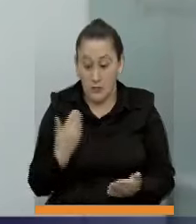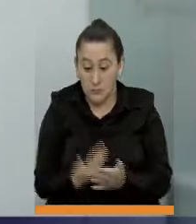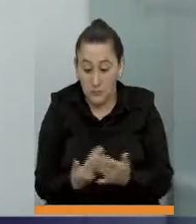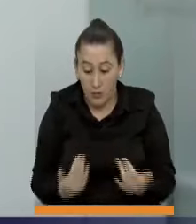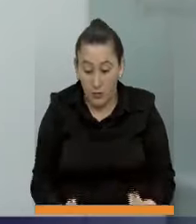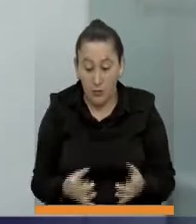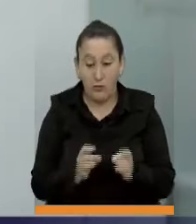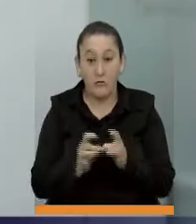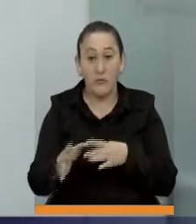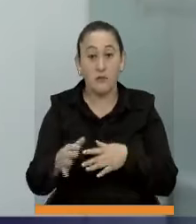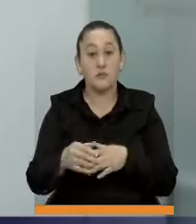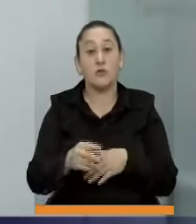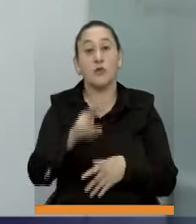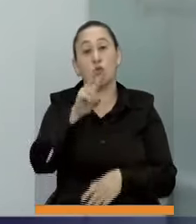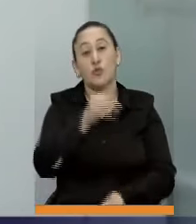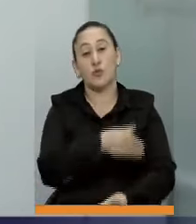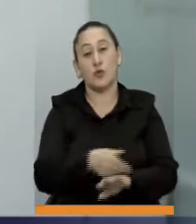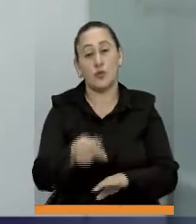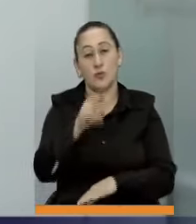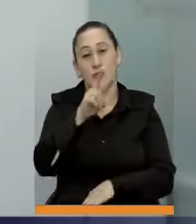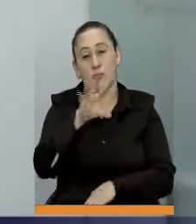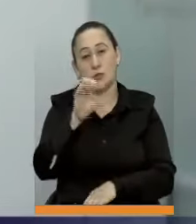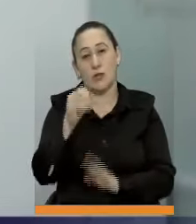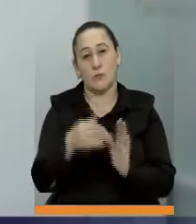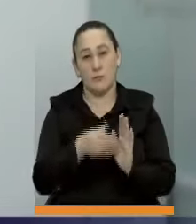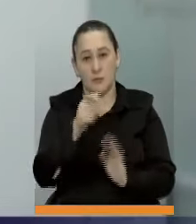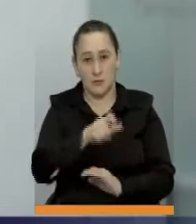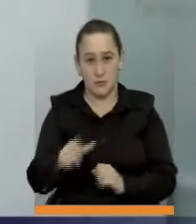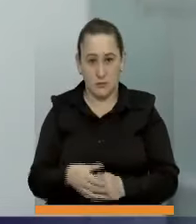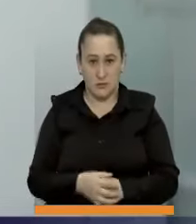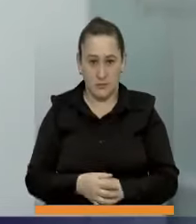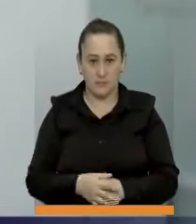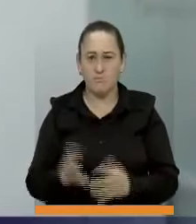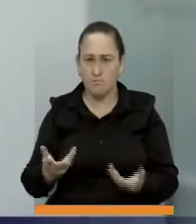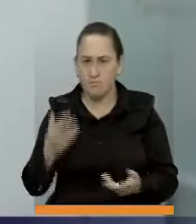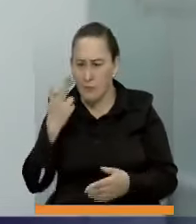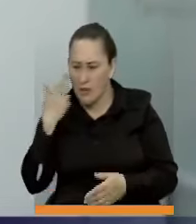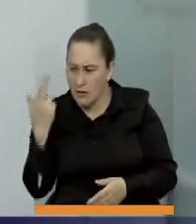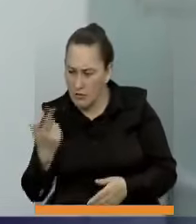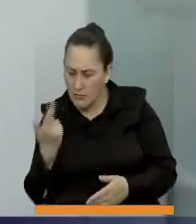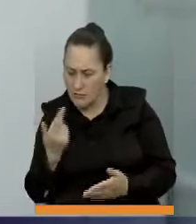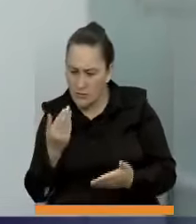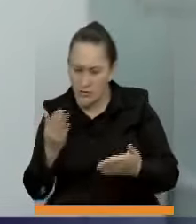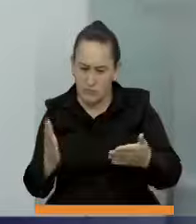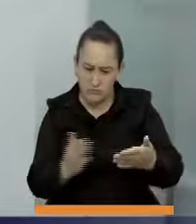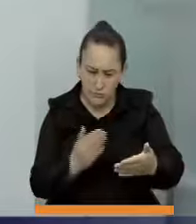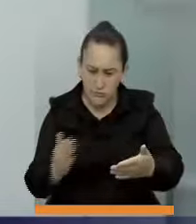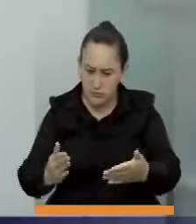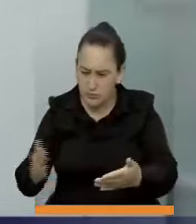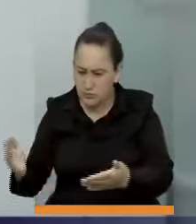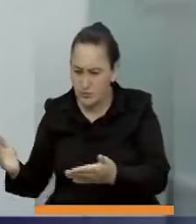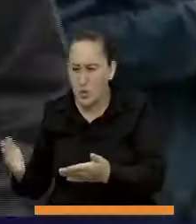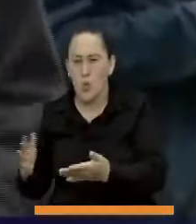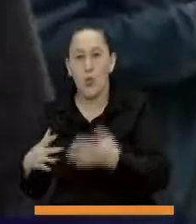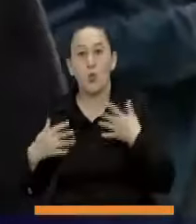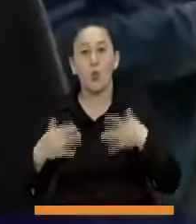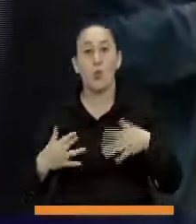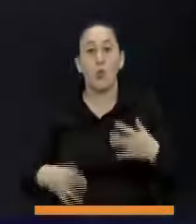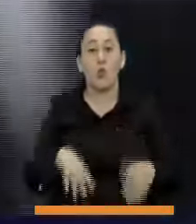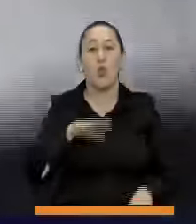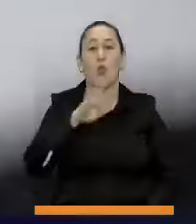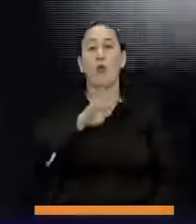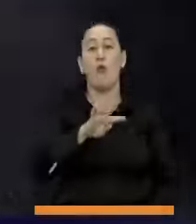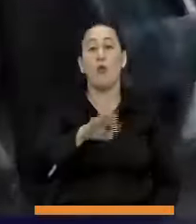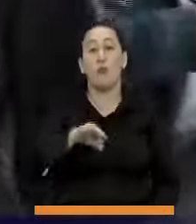renta 2.250.000 personas. En una revisión preliminar, la DIAN ha encontrado que el 4%